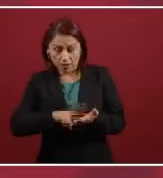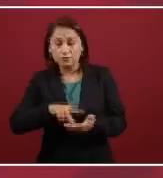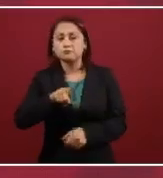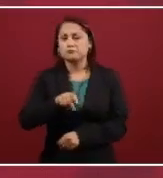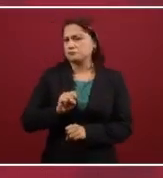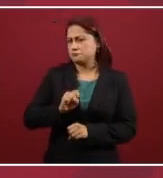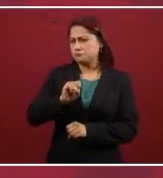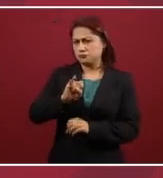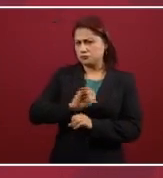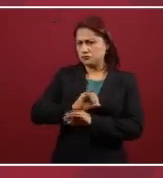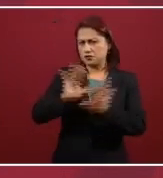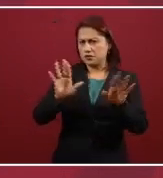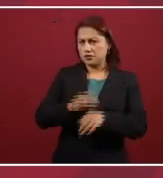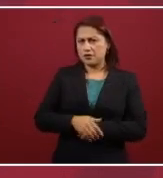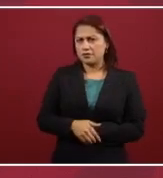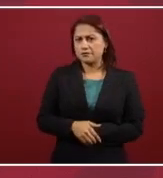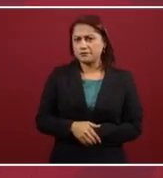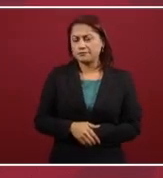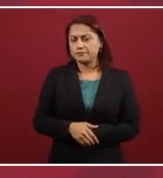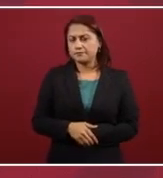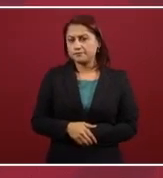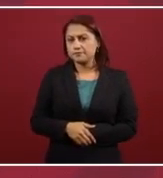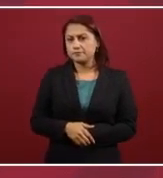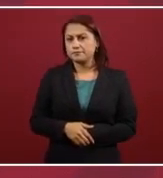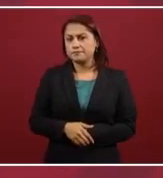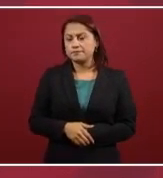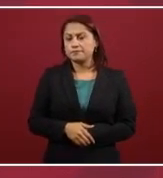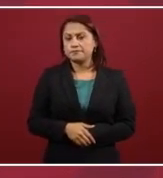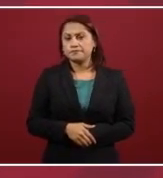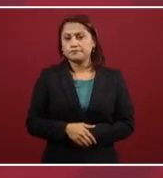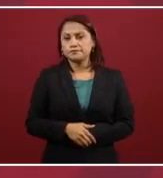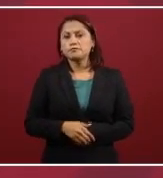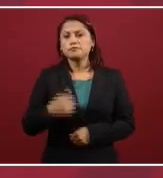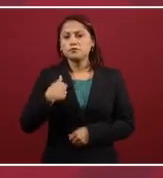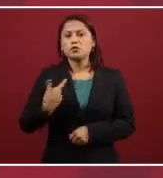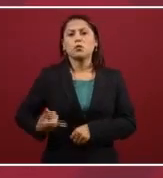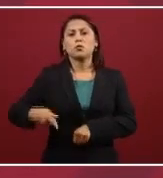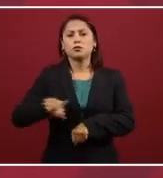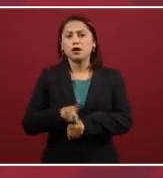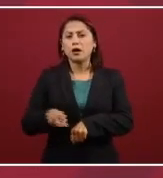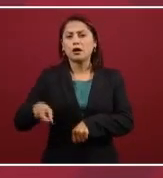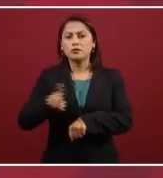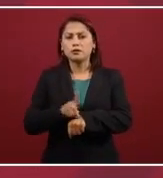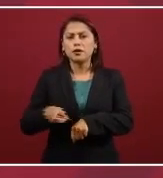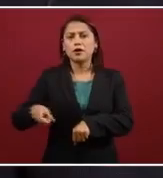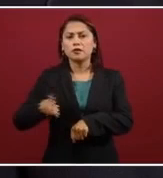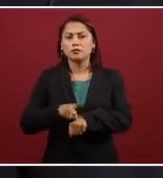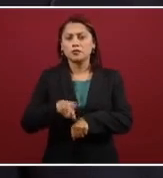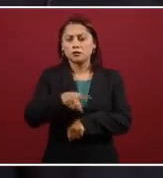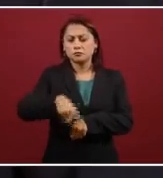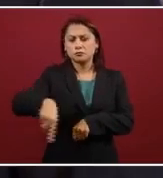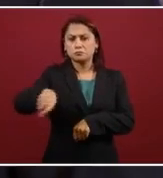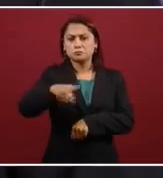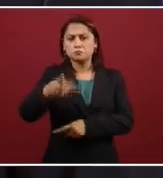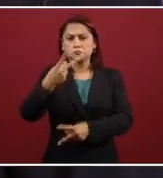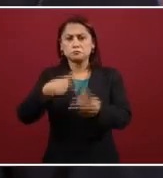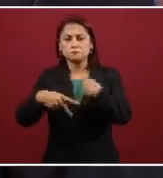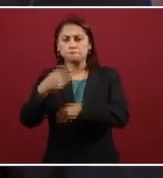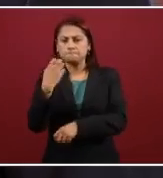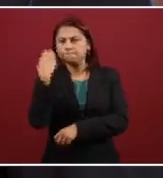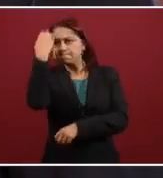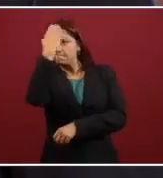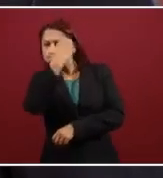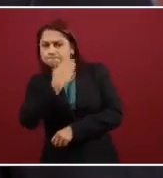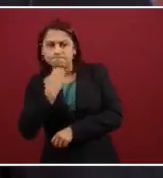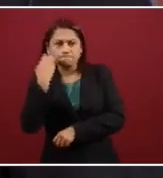pero si diario me están evaluando, o sea, a ver…